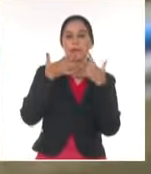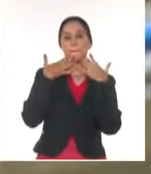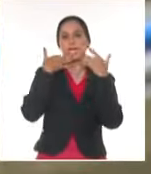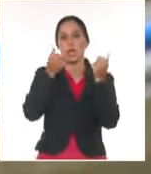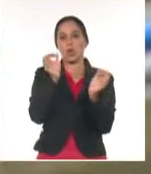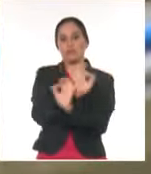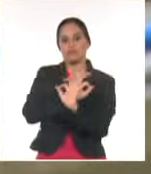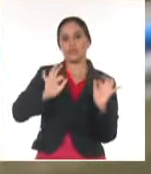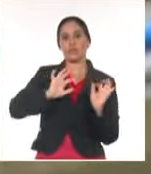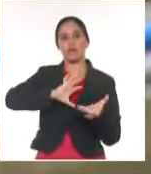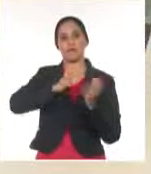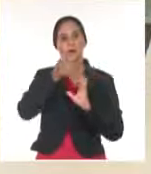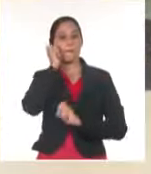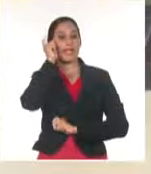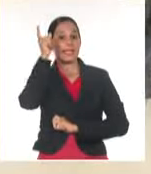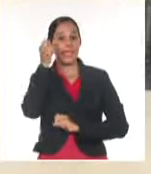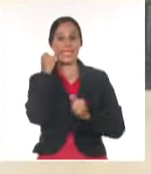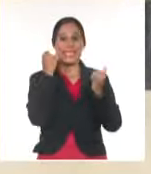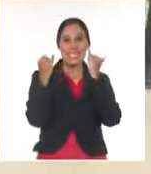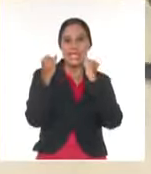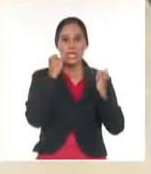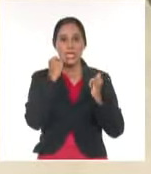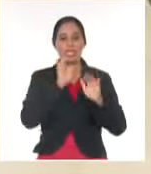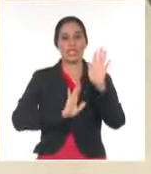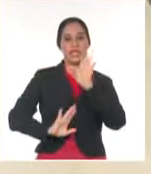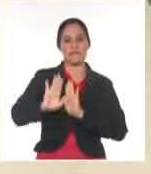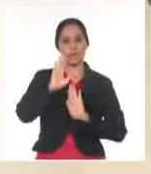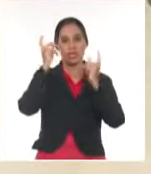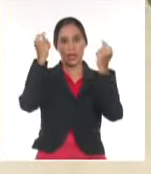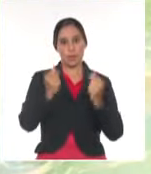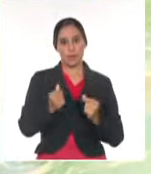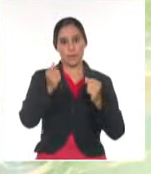en interés de la defensa, la economía nacional y